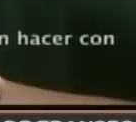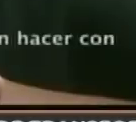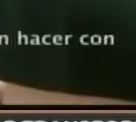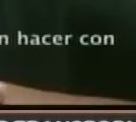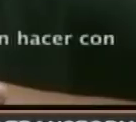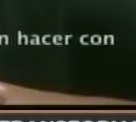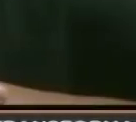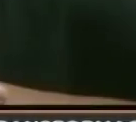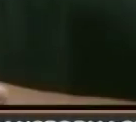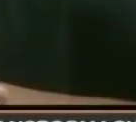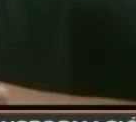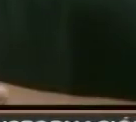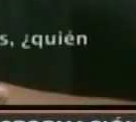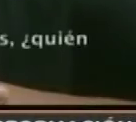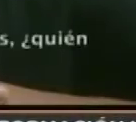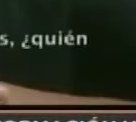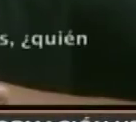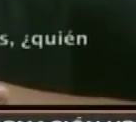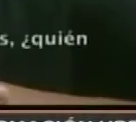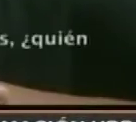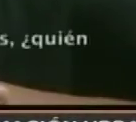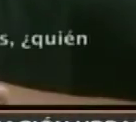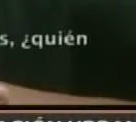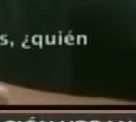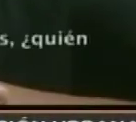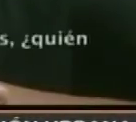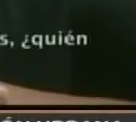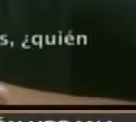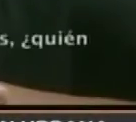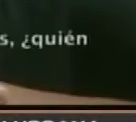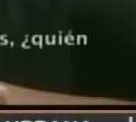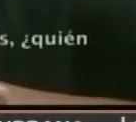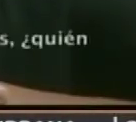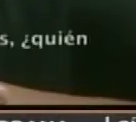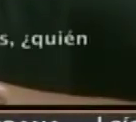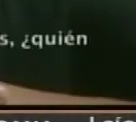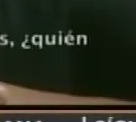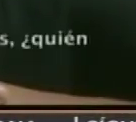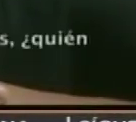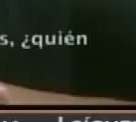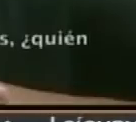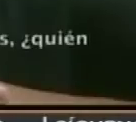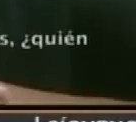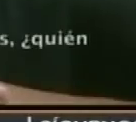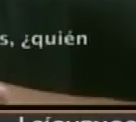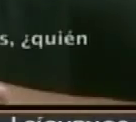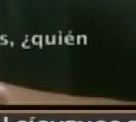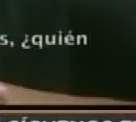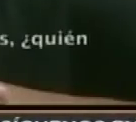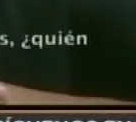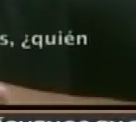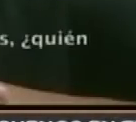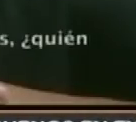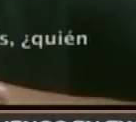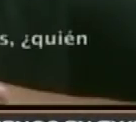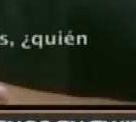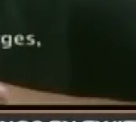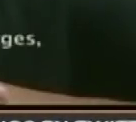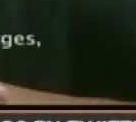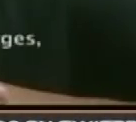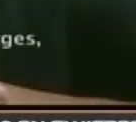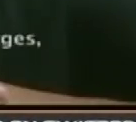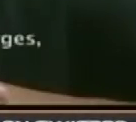unos explosivos. Luego de eso le pregunto yo a la señora Génesis quién financiaba eso. Ella me